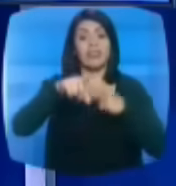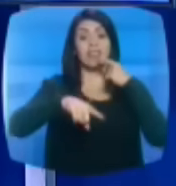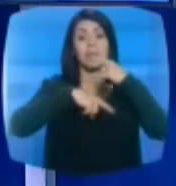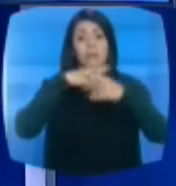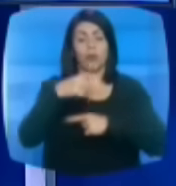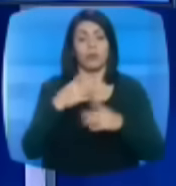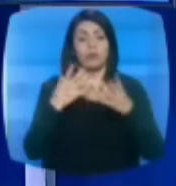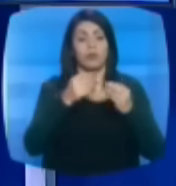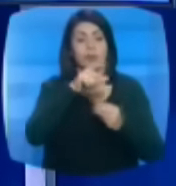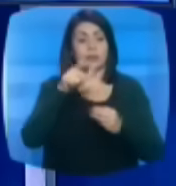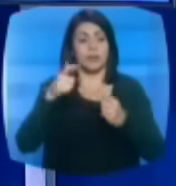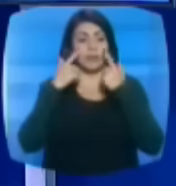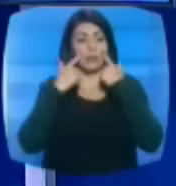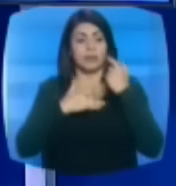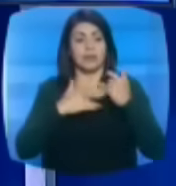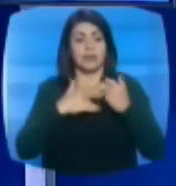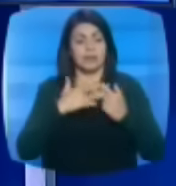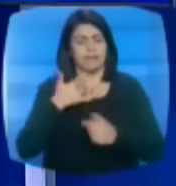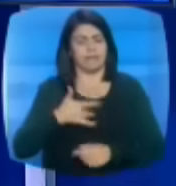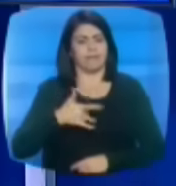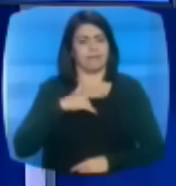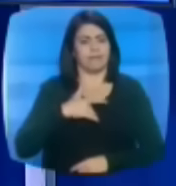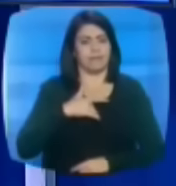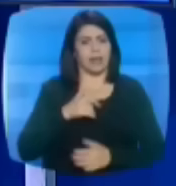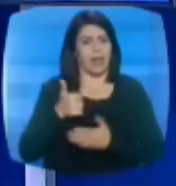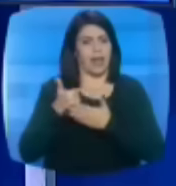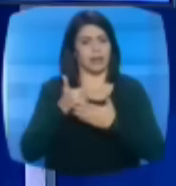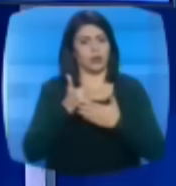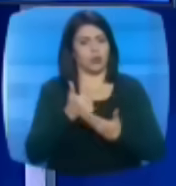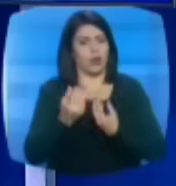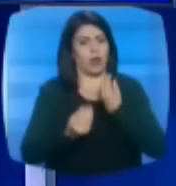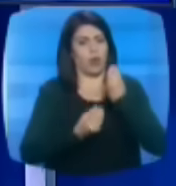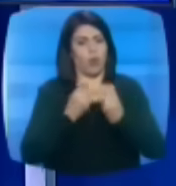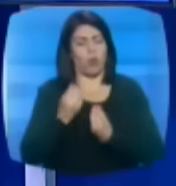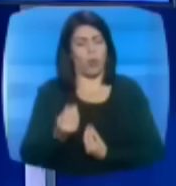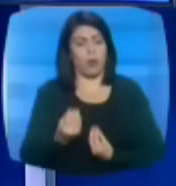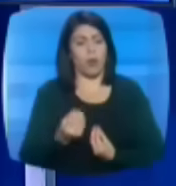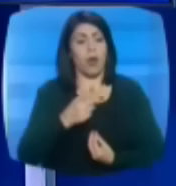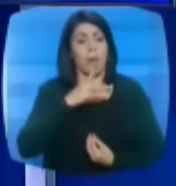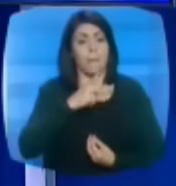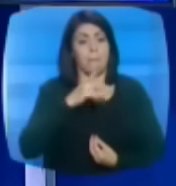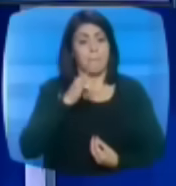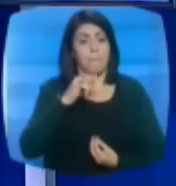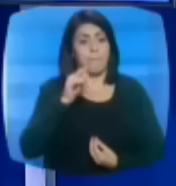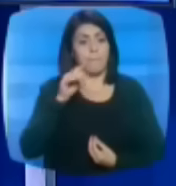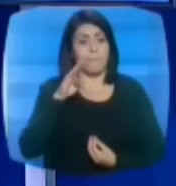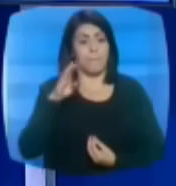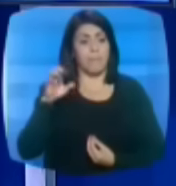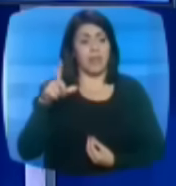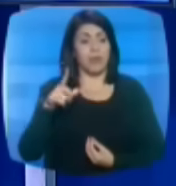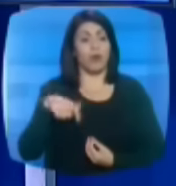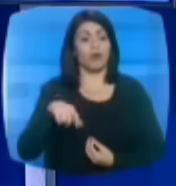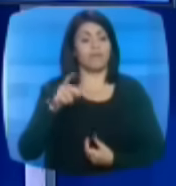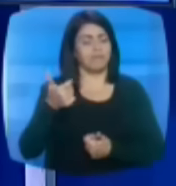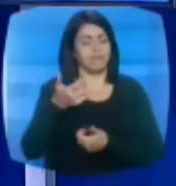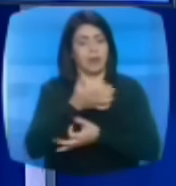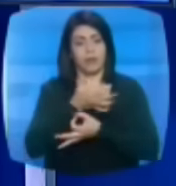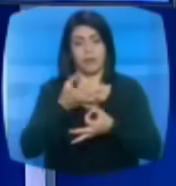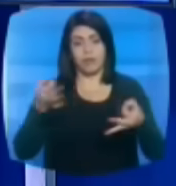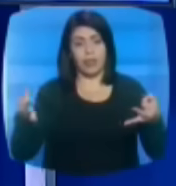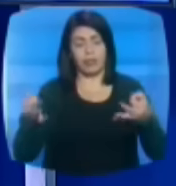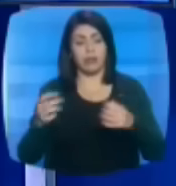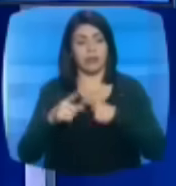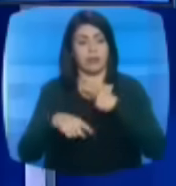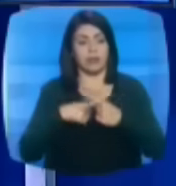Muchas personas se sentían incluso extrañadas por esta colaboración, aunque por supuesto Pitbull es el rey de las colaboraciones, el rey de las